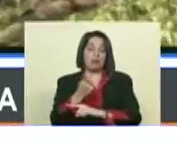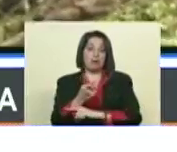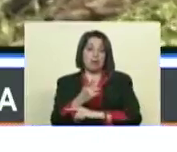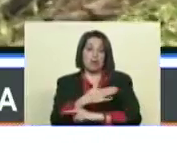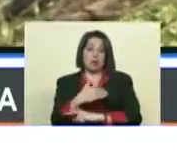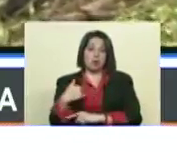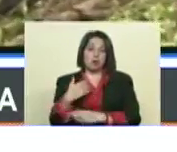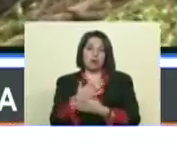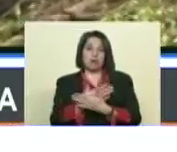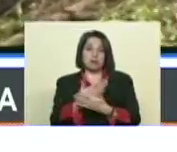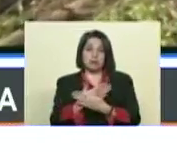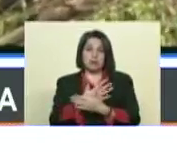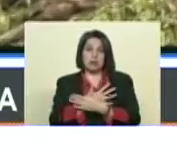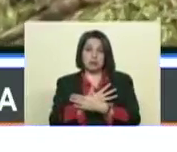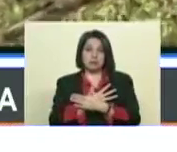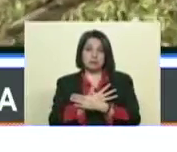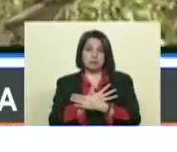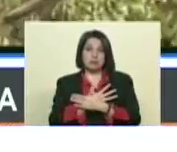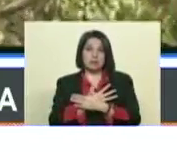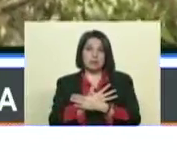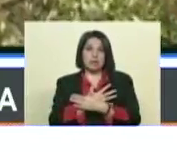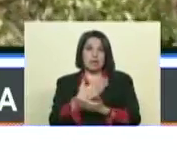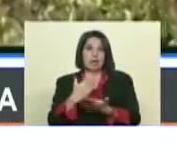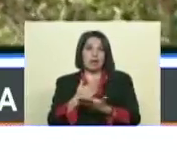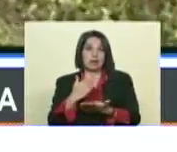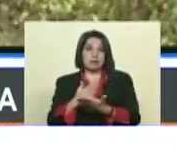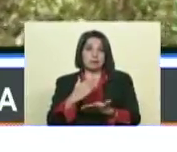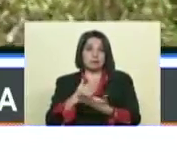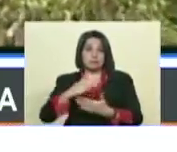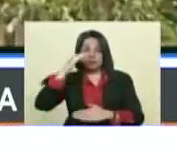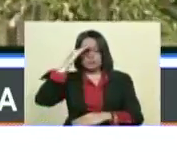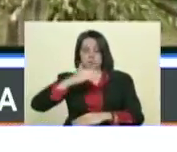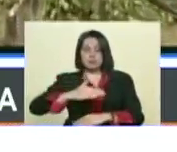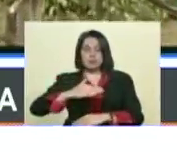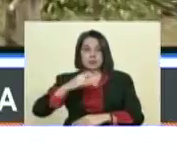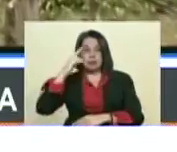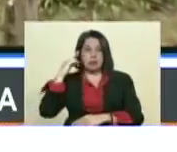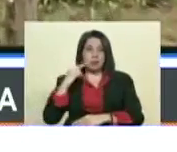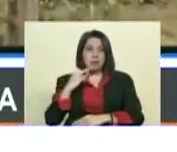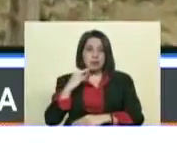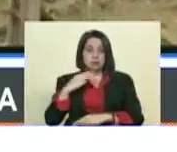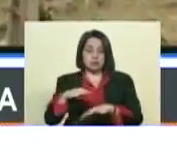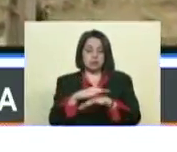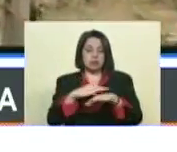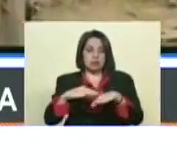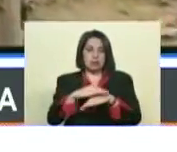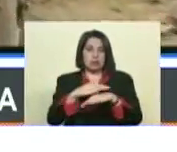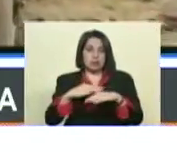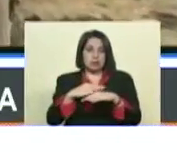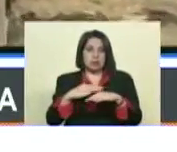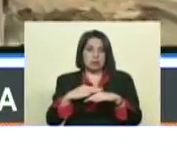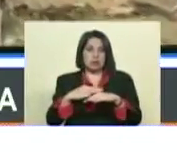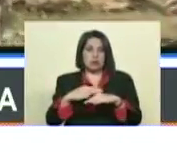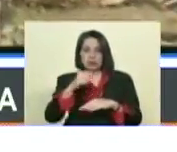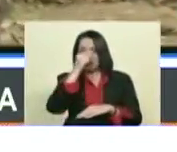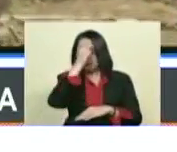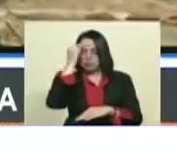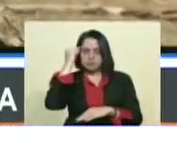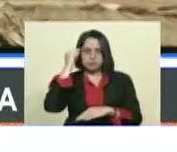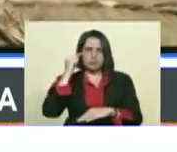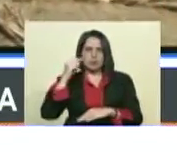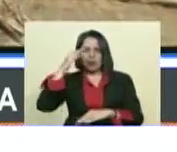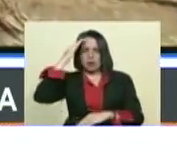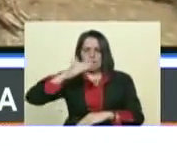felicitar una vez más a la Fuerza Armada Nacional Bolivariana, a su ministro de la Defensa, Vladimir Padrino, a su